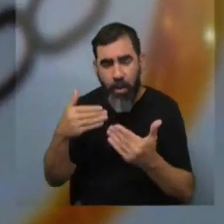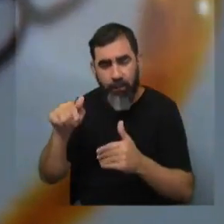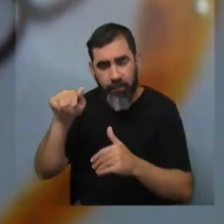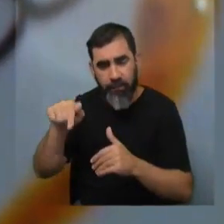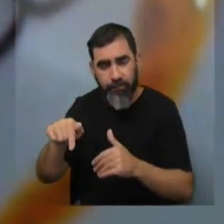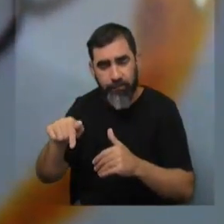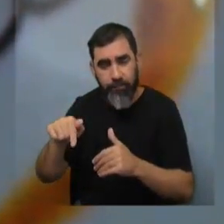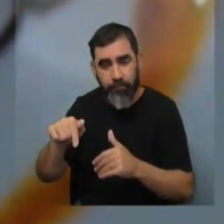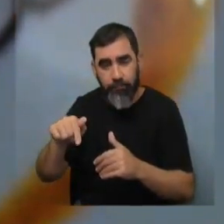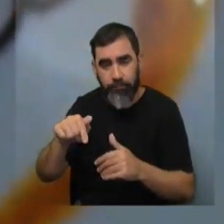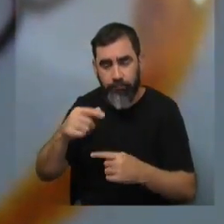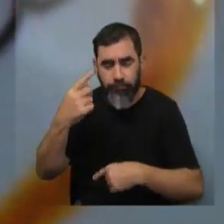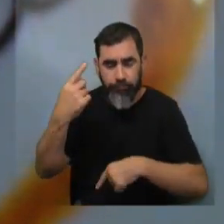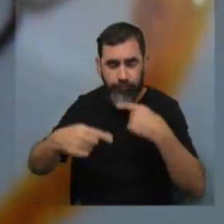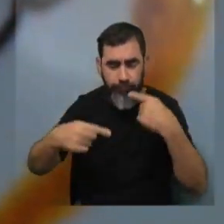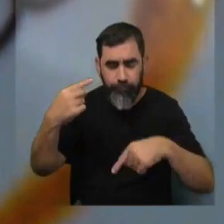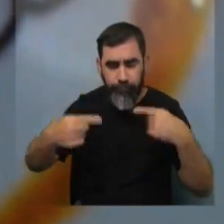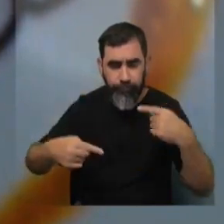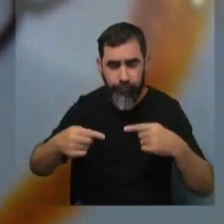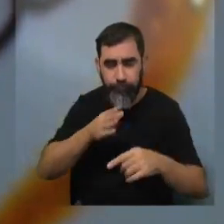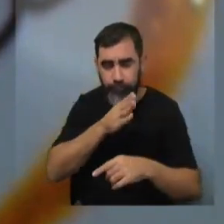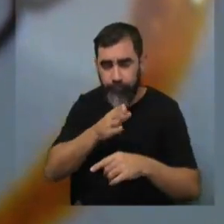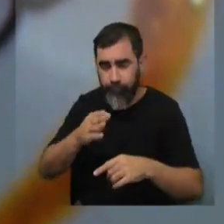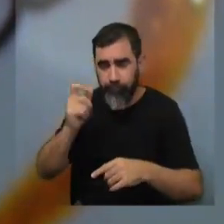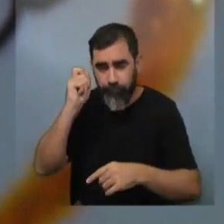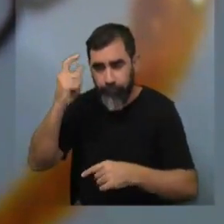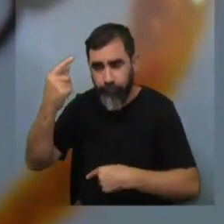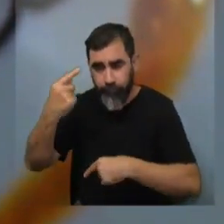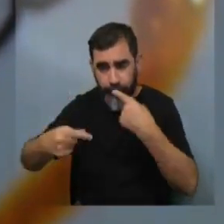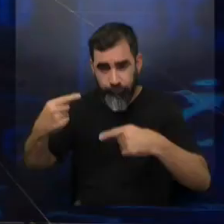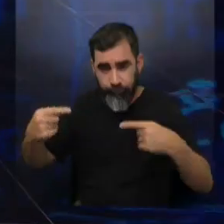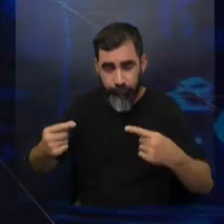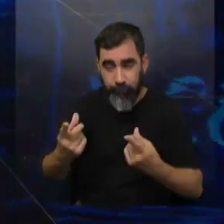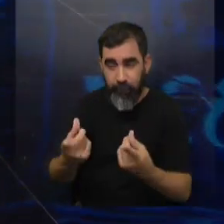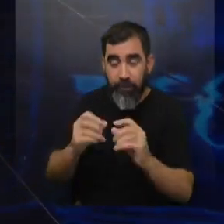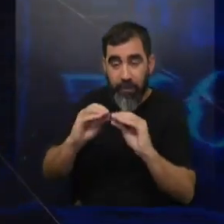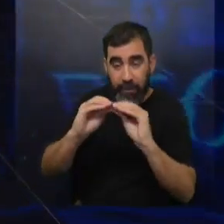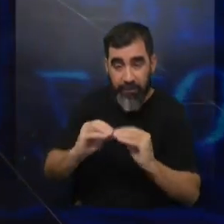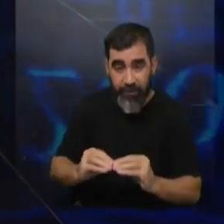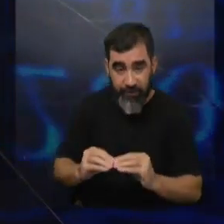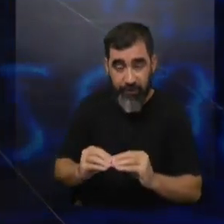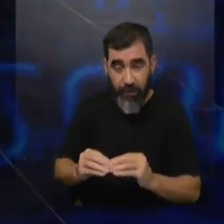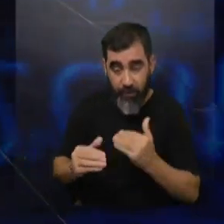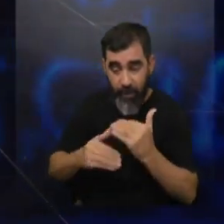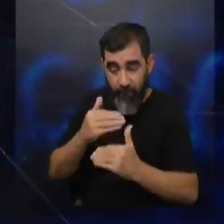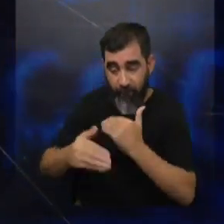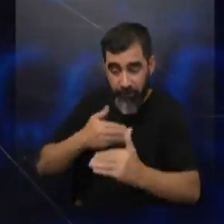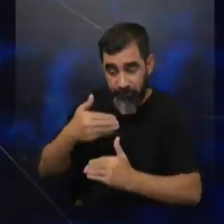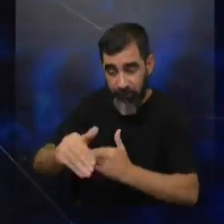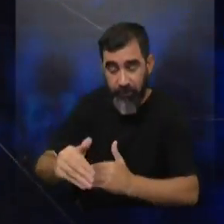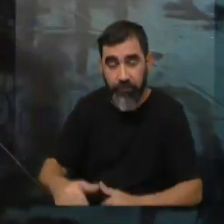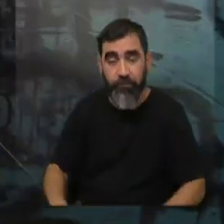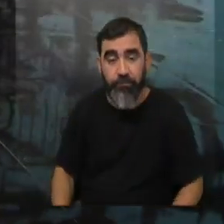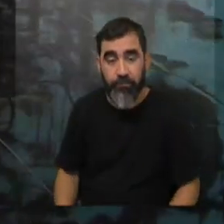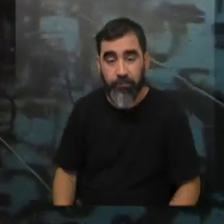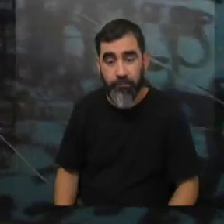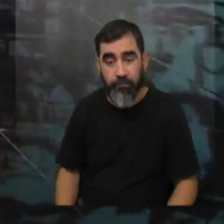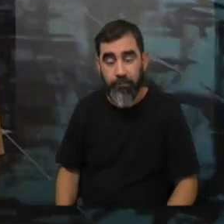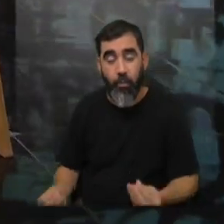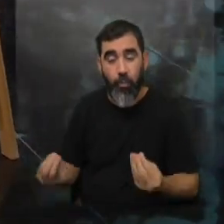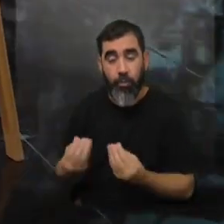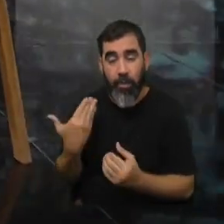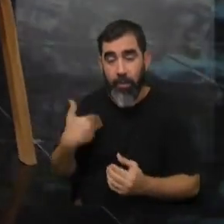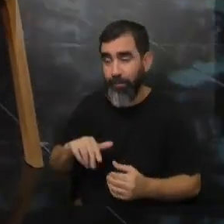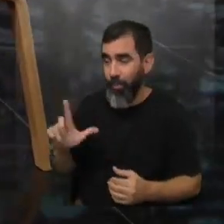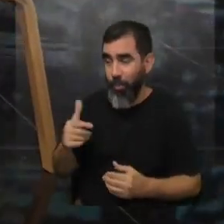todos los lugares, de todas las ramas de conocimiento que requieren de matemáticas para avanzar. Muchas de ellas lamentablemente no tienen un